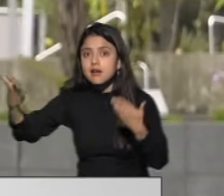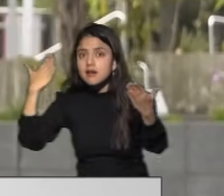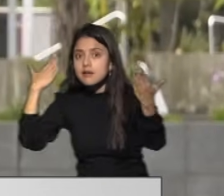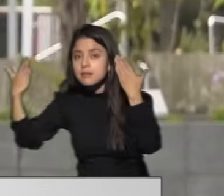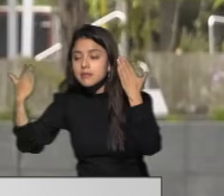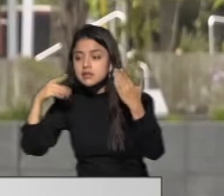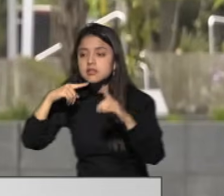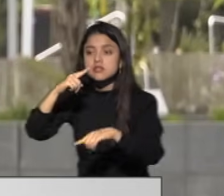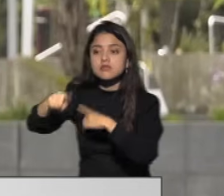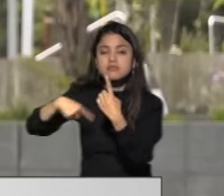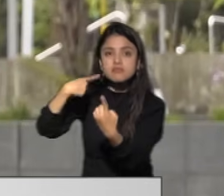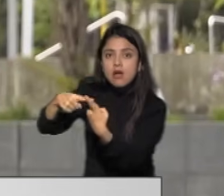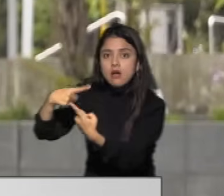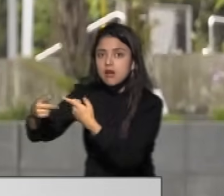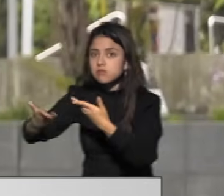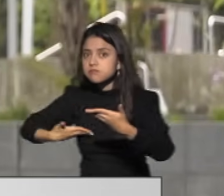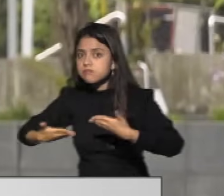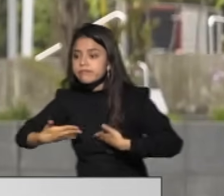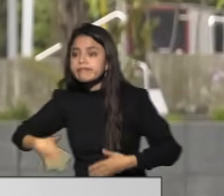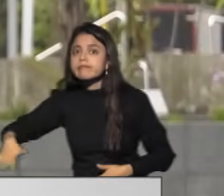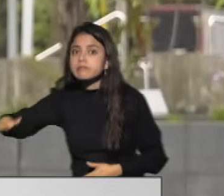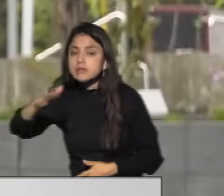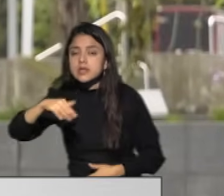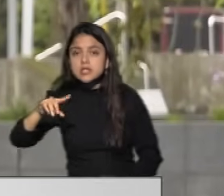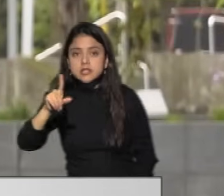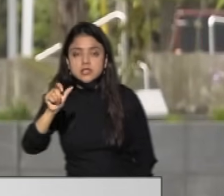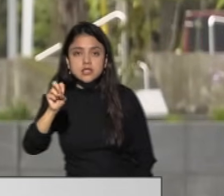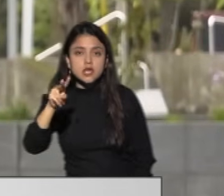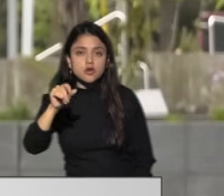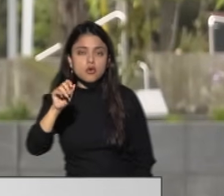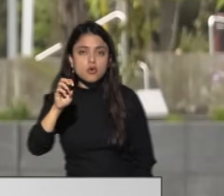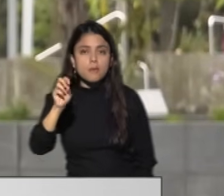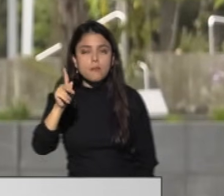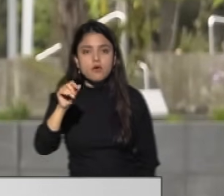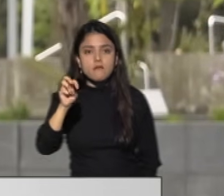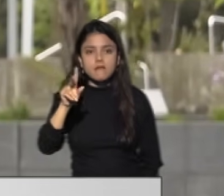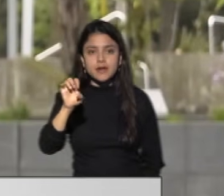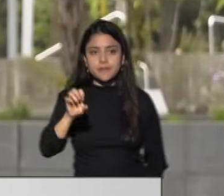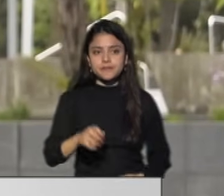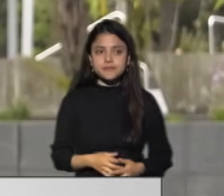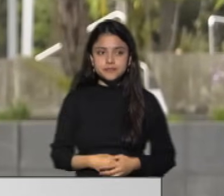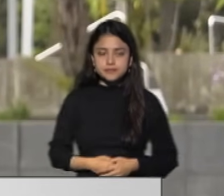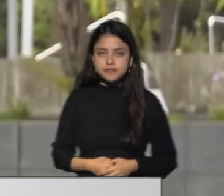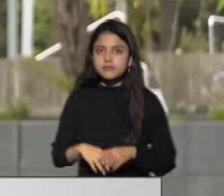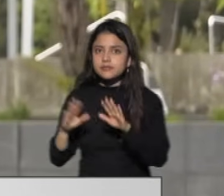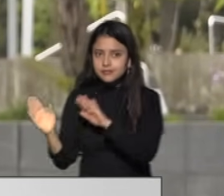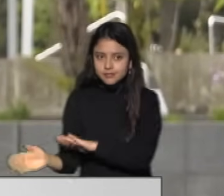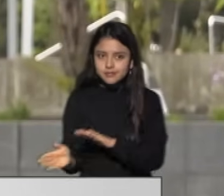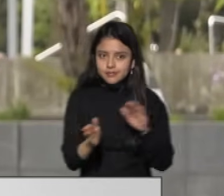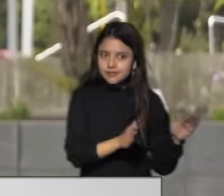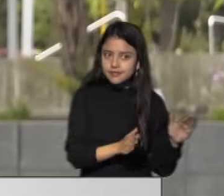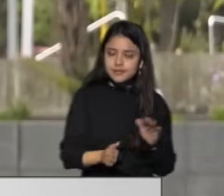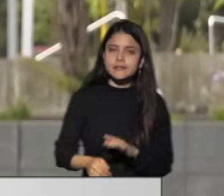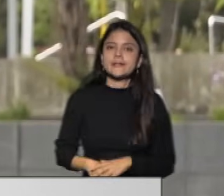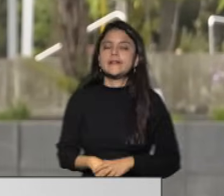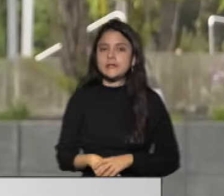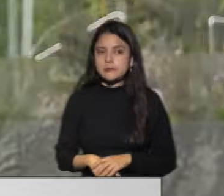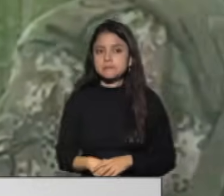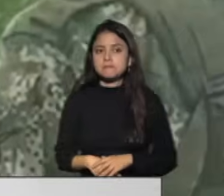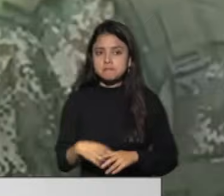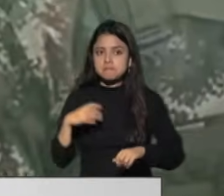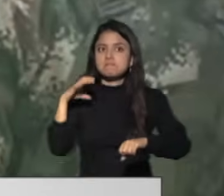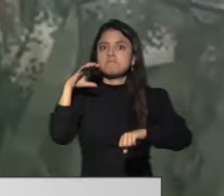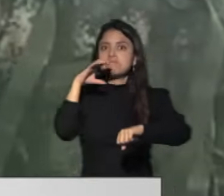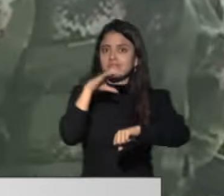También les contamos otra importante noticia que tiene que ver con alias Lino, de las disidencias de las FARC, quien sería cabecilla y